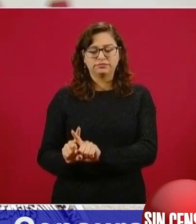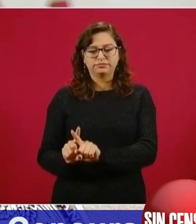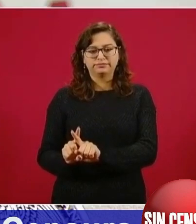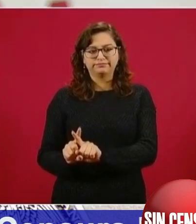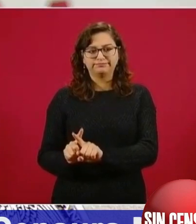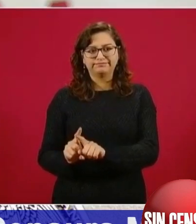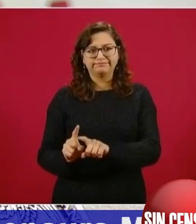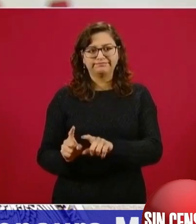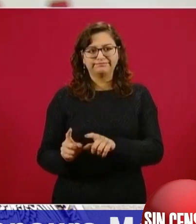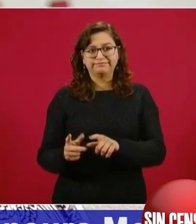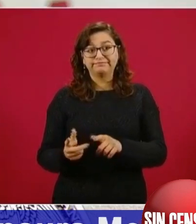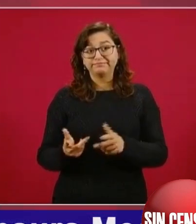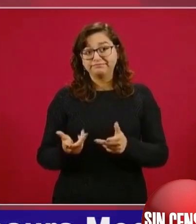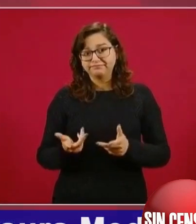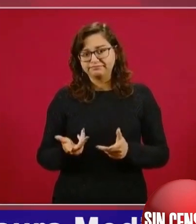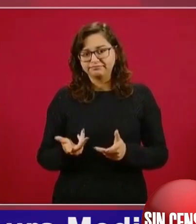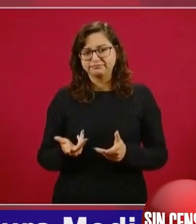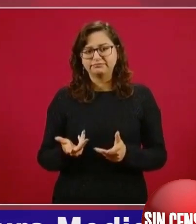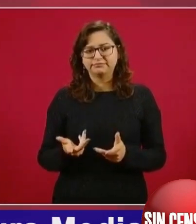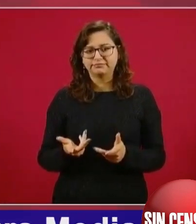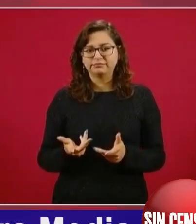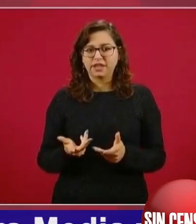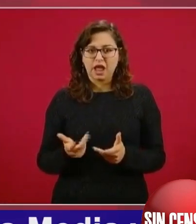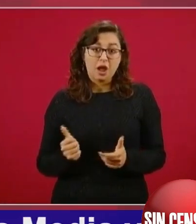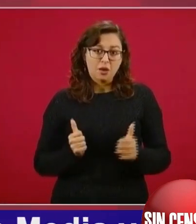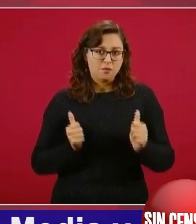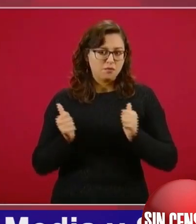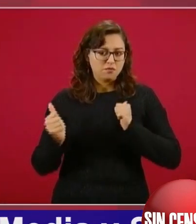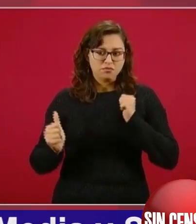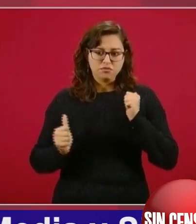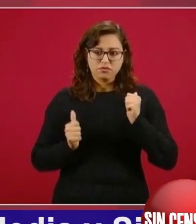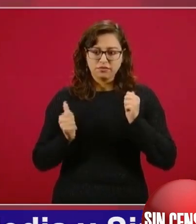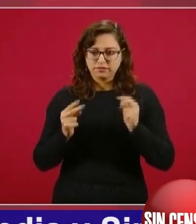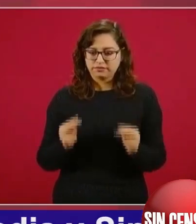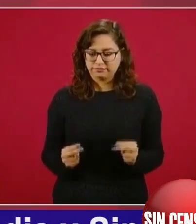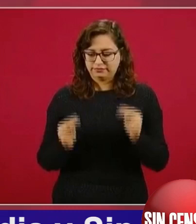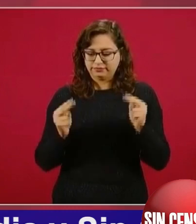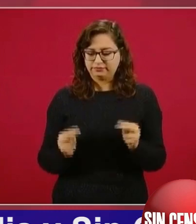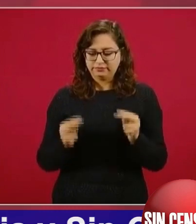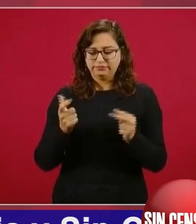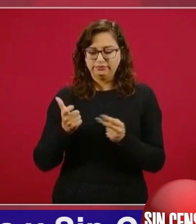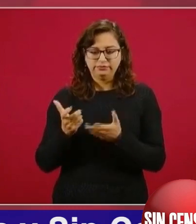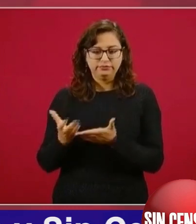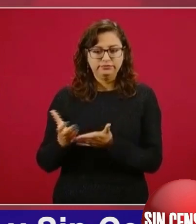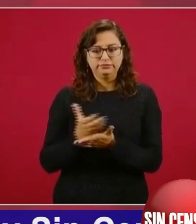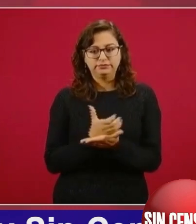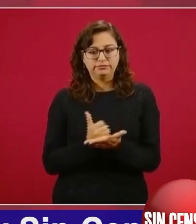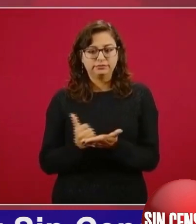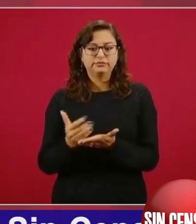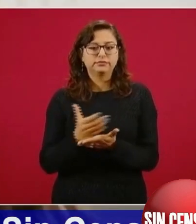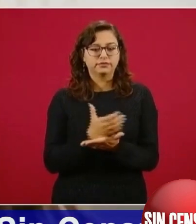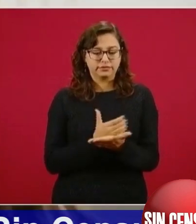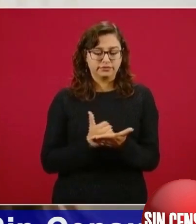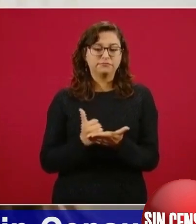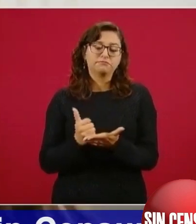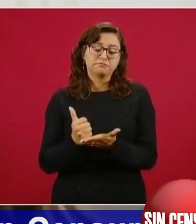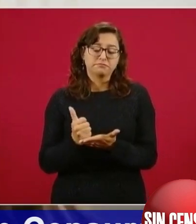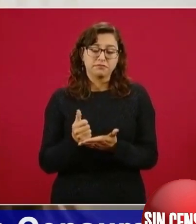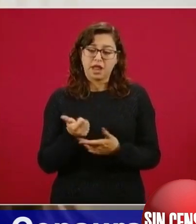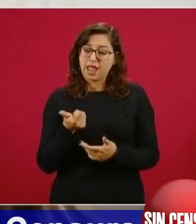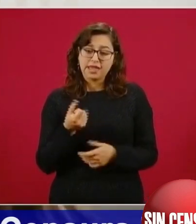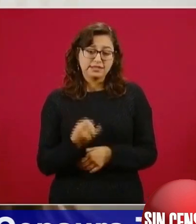que están lucrando con el cobro en las